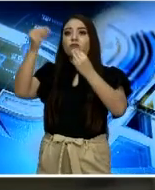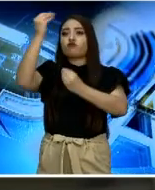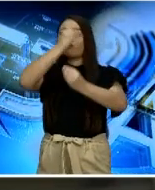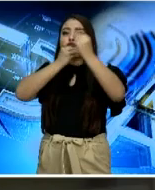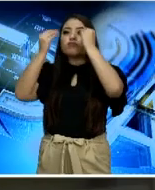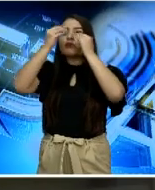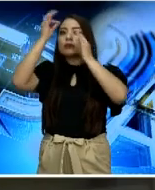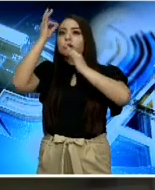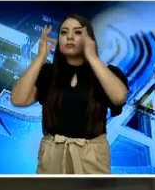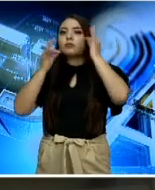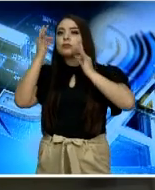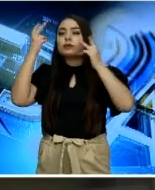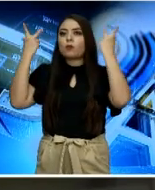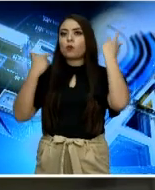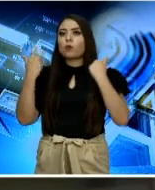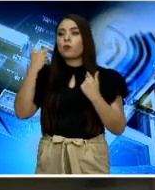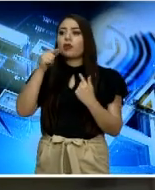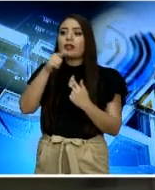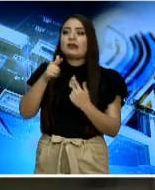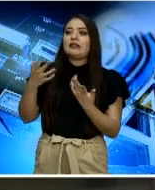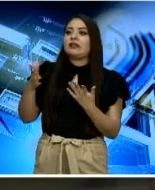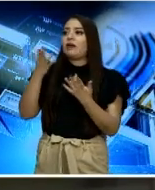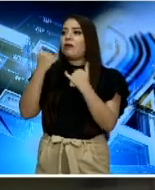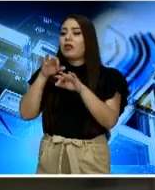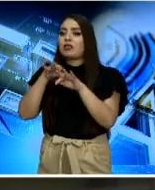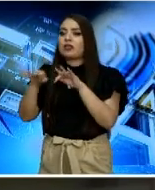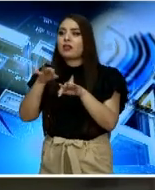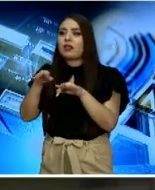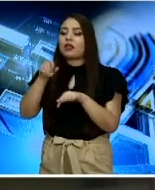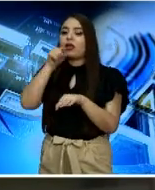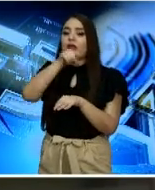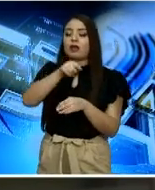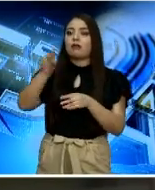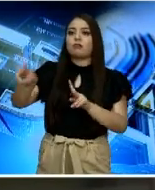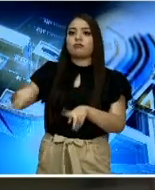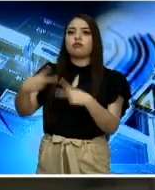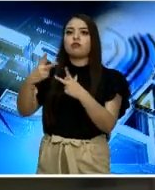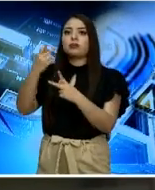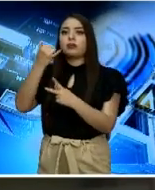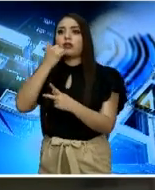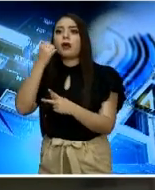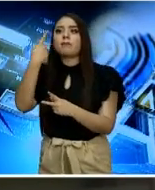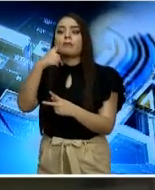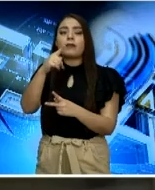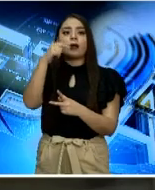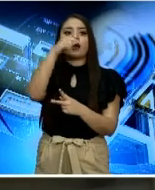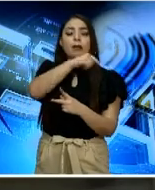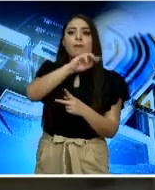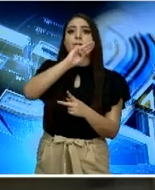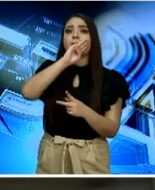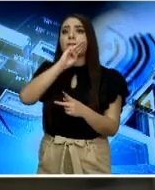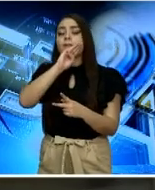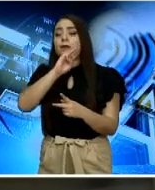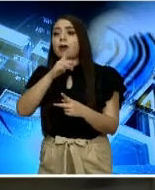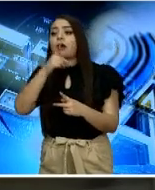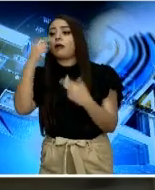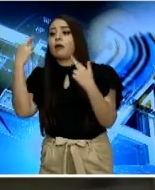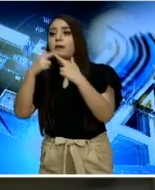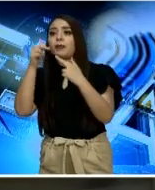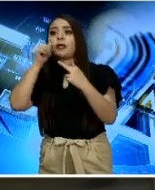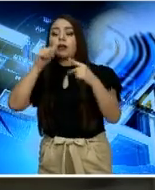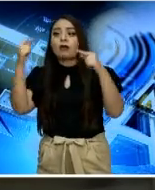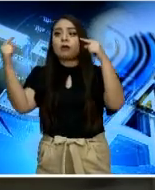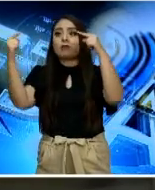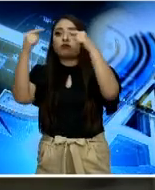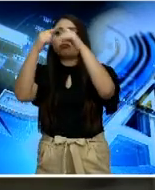trabajar y tuvo que empeñar su celular, pero ella y la maestra siempre tuvieron contacto privado para reportarle las tareas